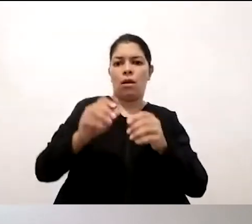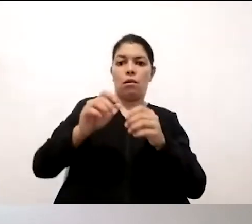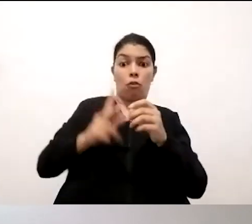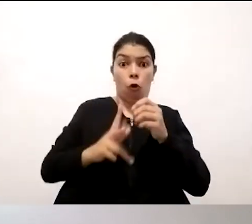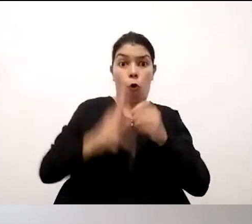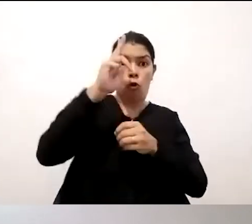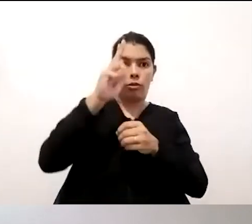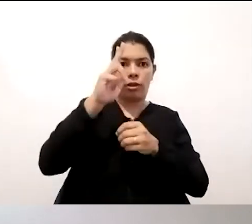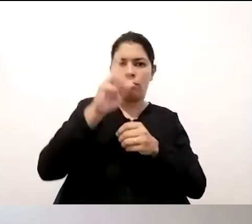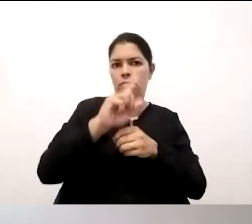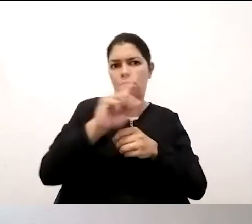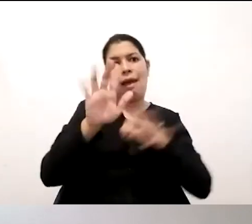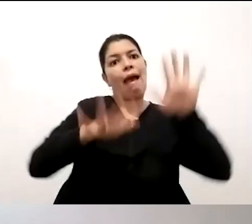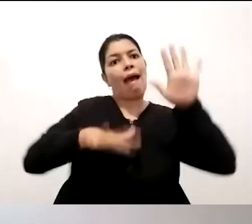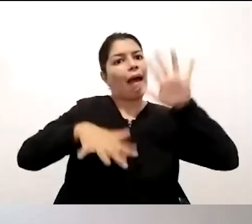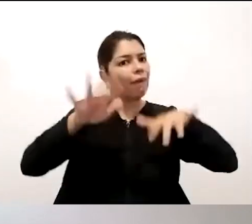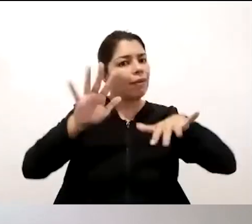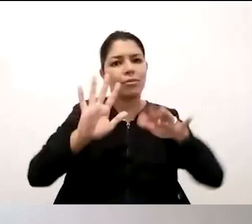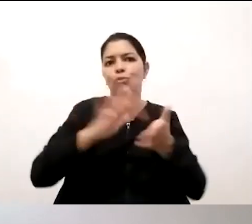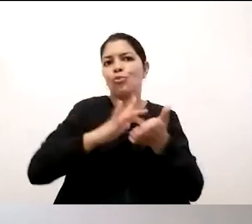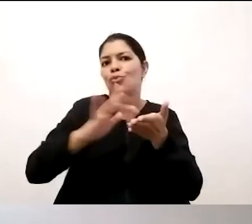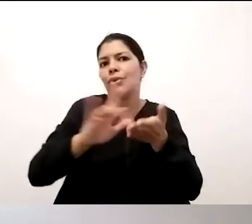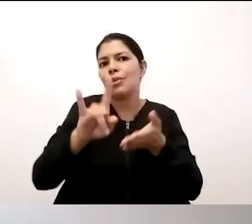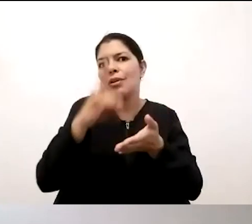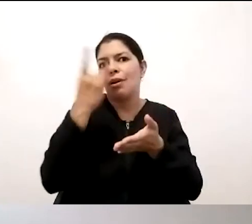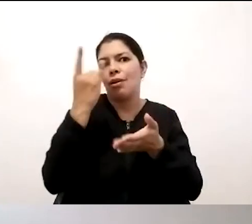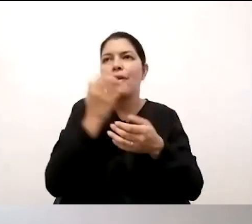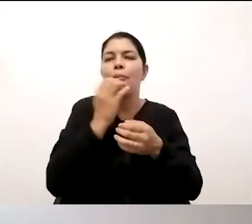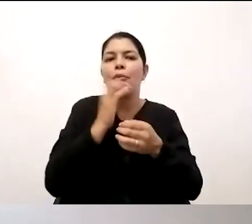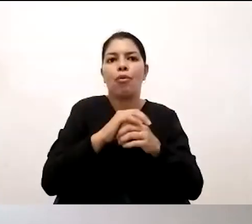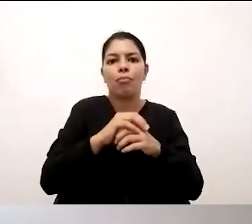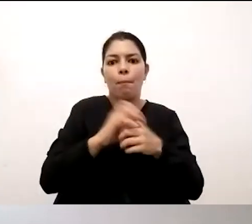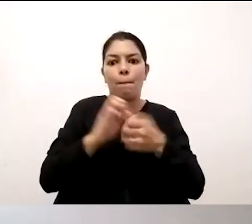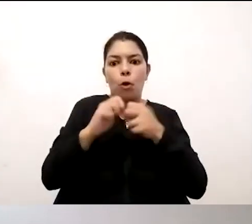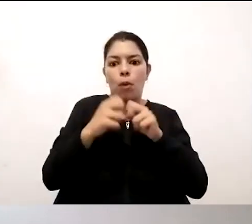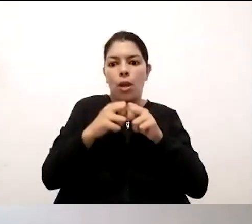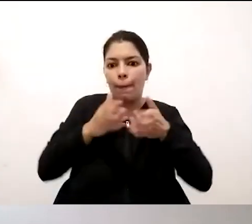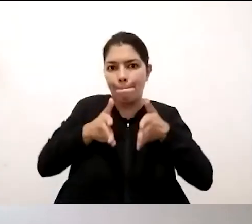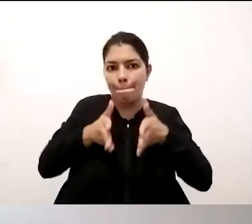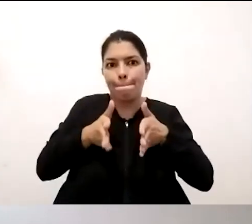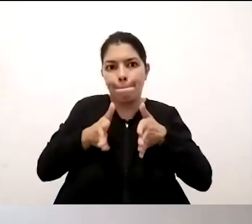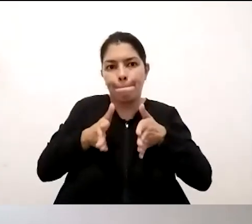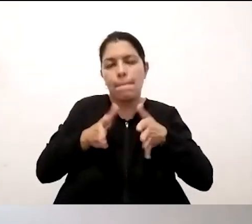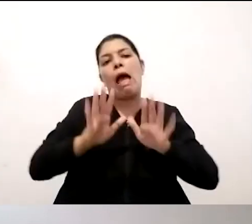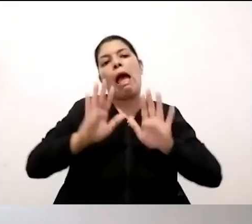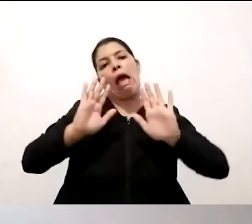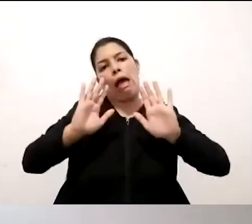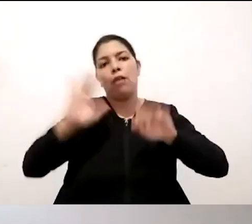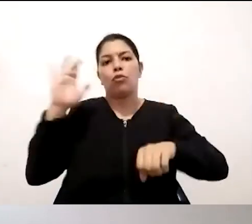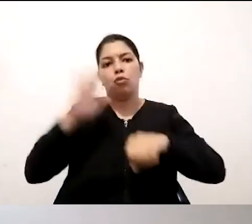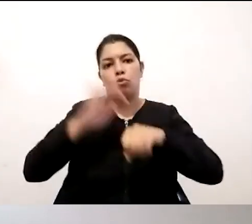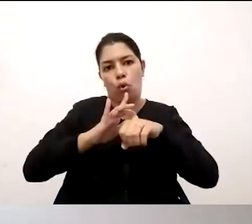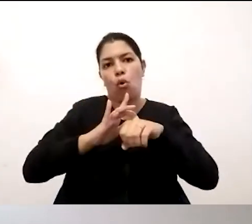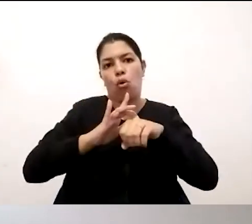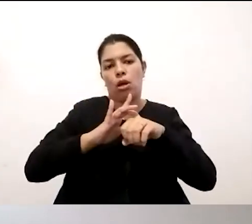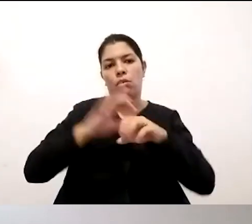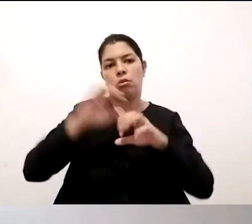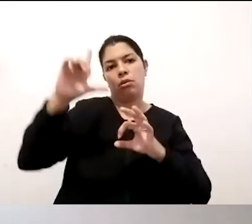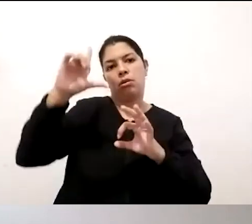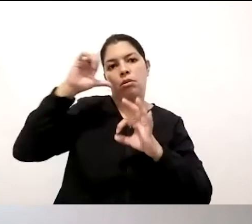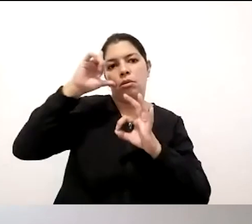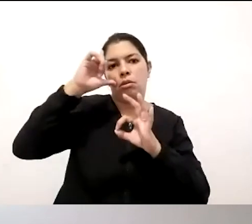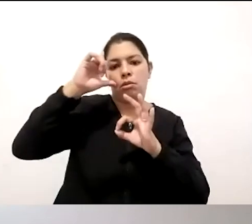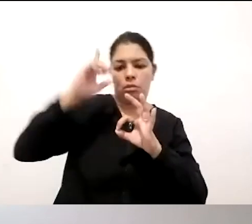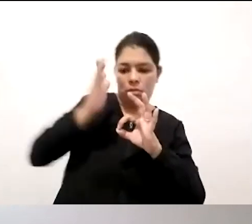realiza solo para ampliar el espacio del parto y pues muchas mujeres ya lo ven tan común que nunca